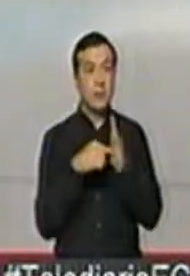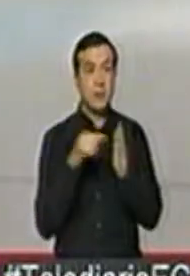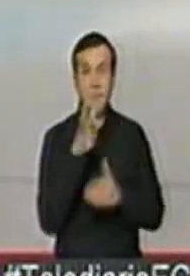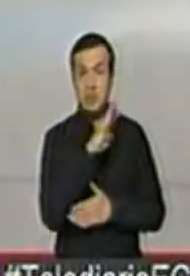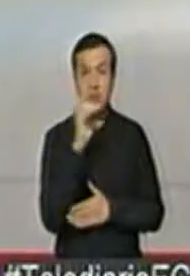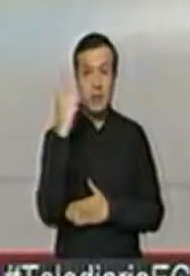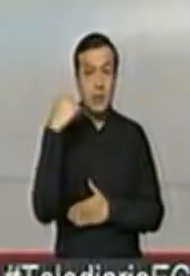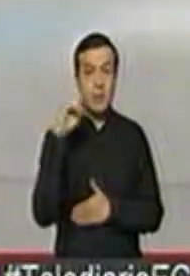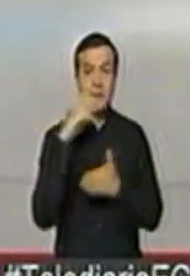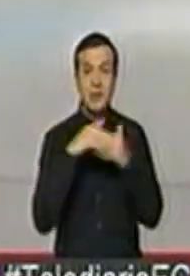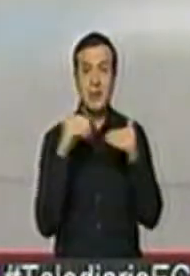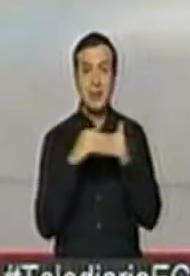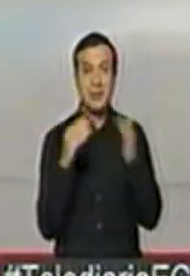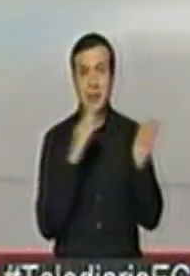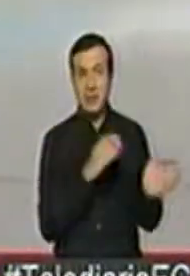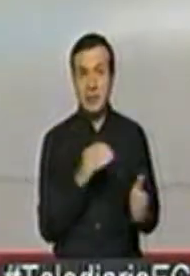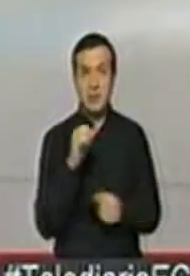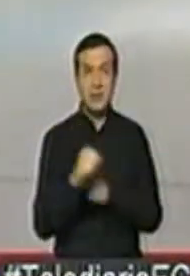durante el periodo